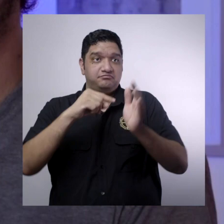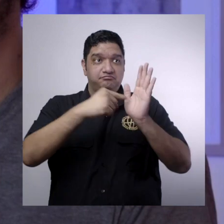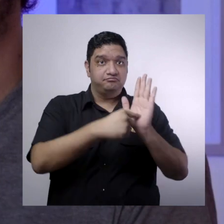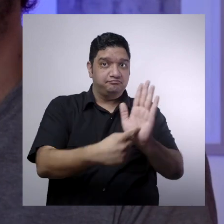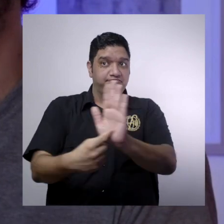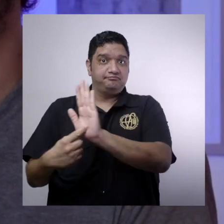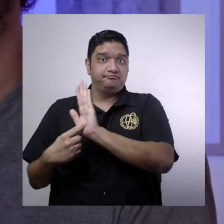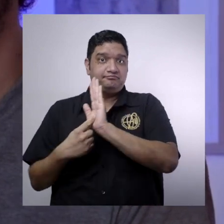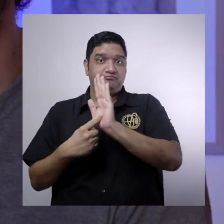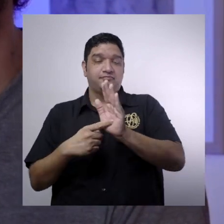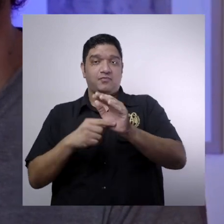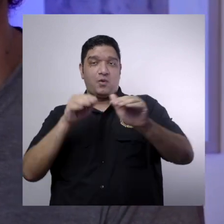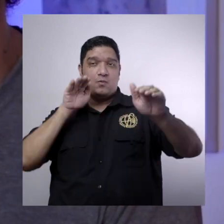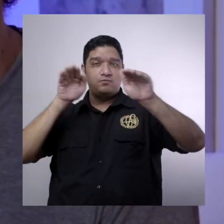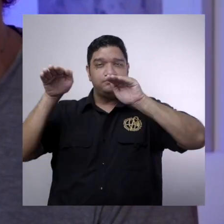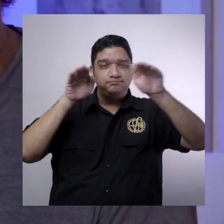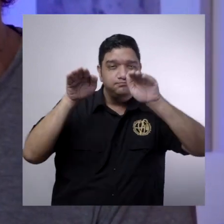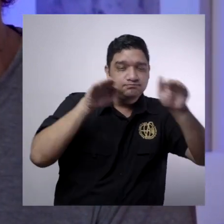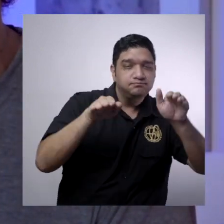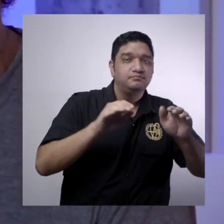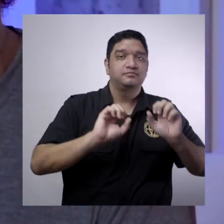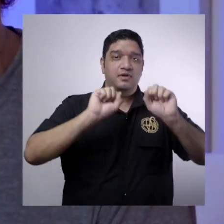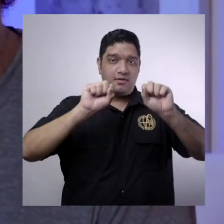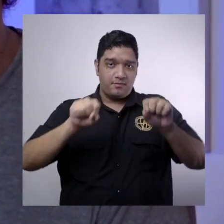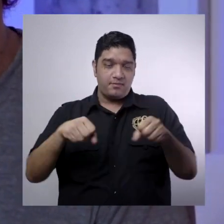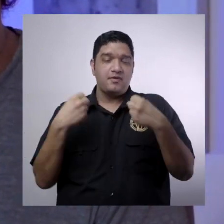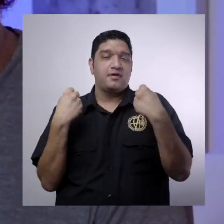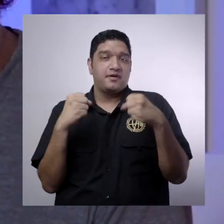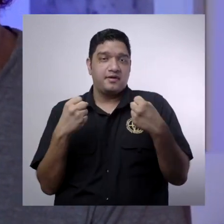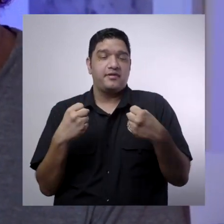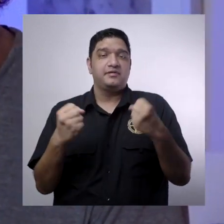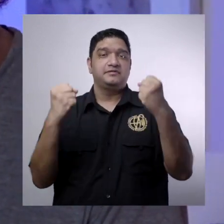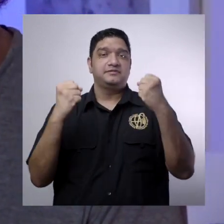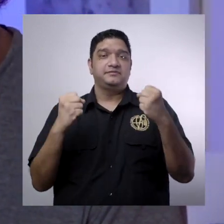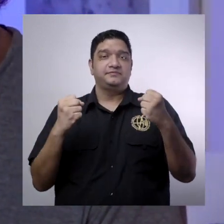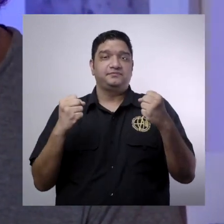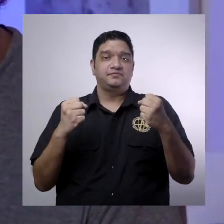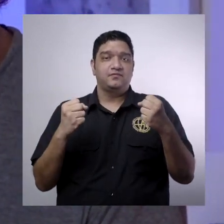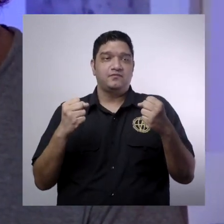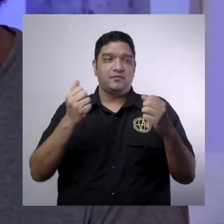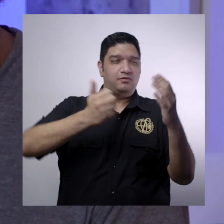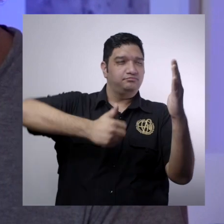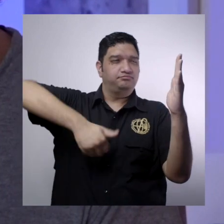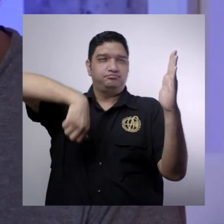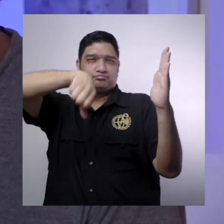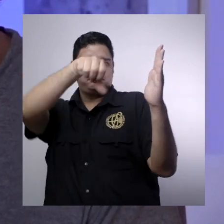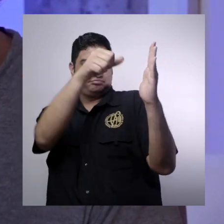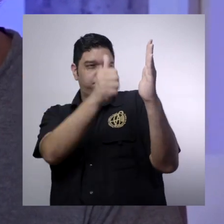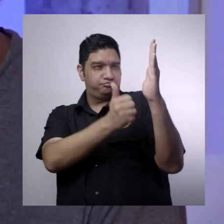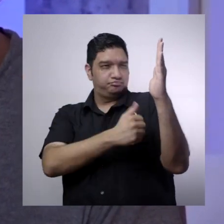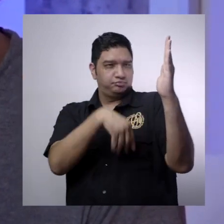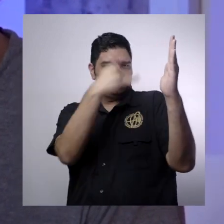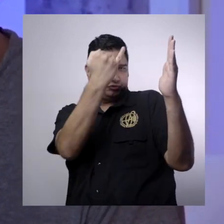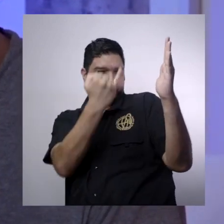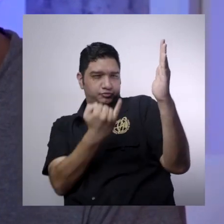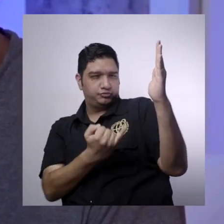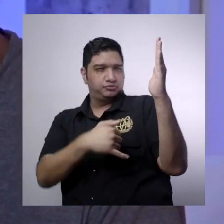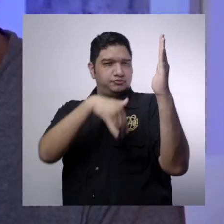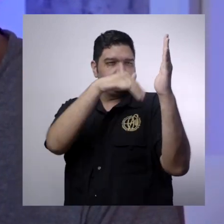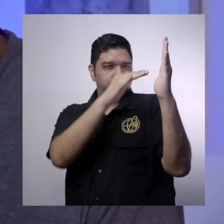la convocatoria para realizar una obra de arte en ese